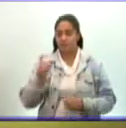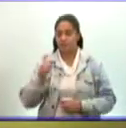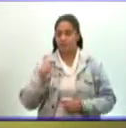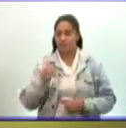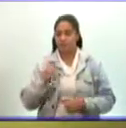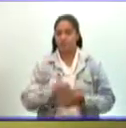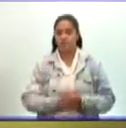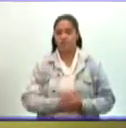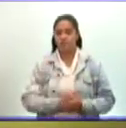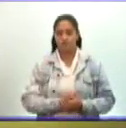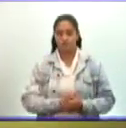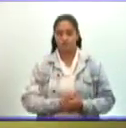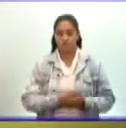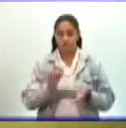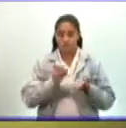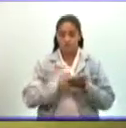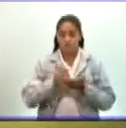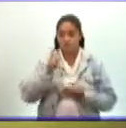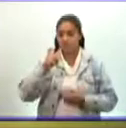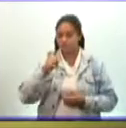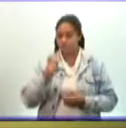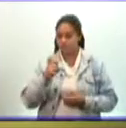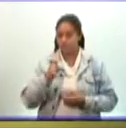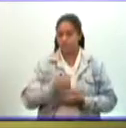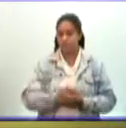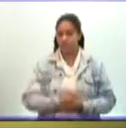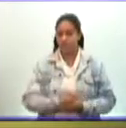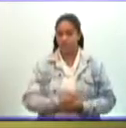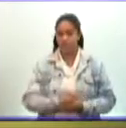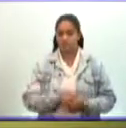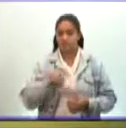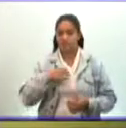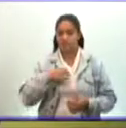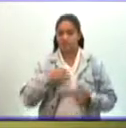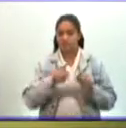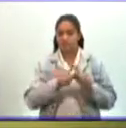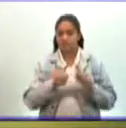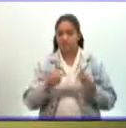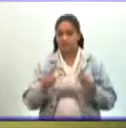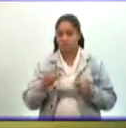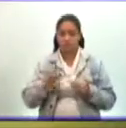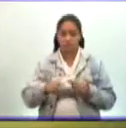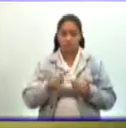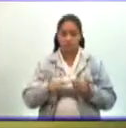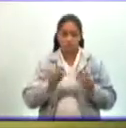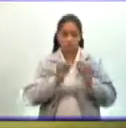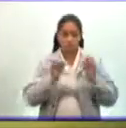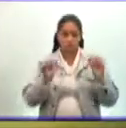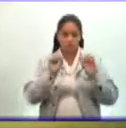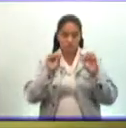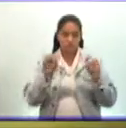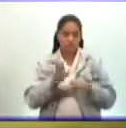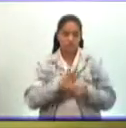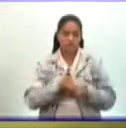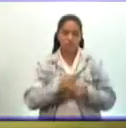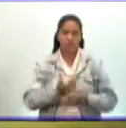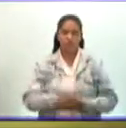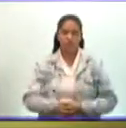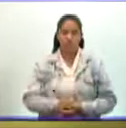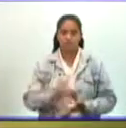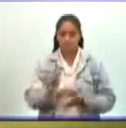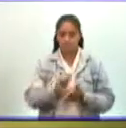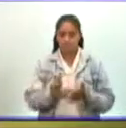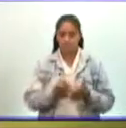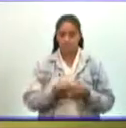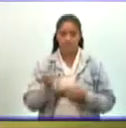hemos identificado por X. Y tenemos la longitud de otros segmentos. Vamos entonces a copiar la